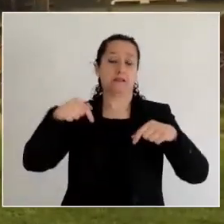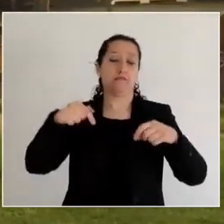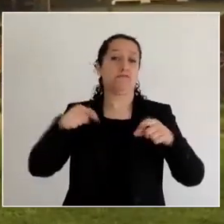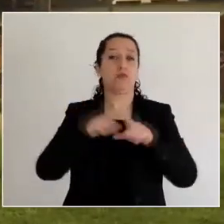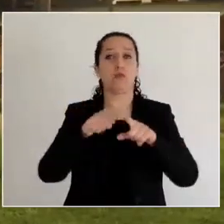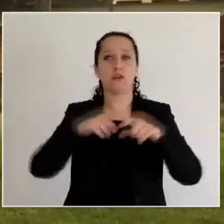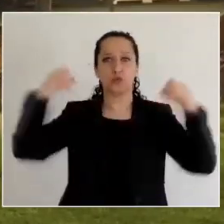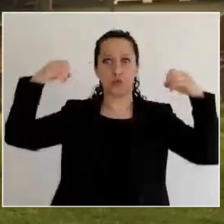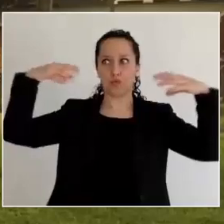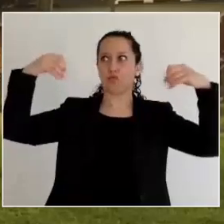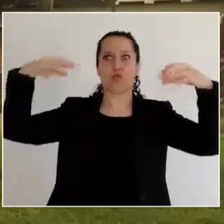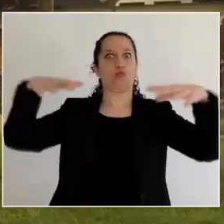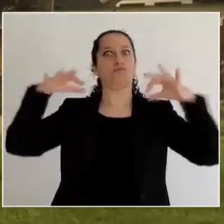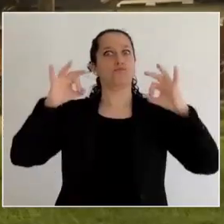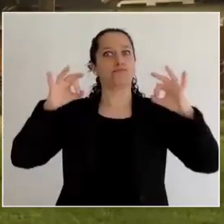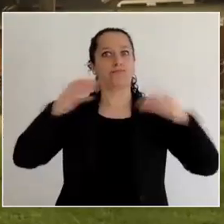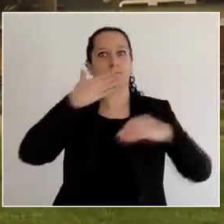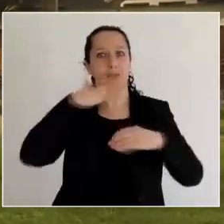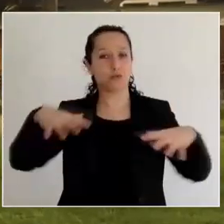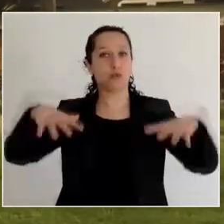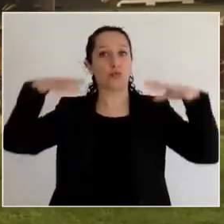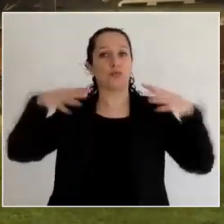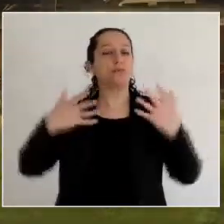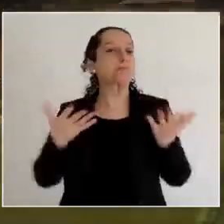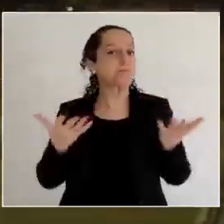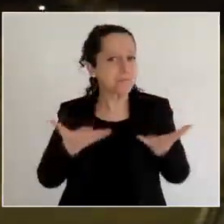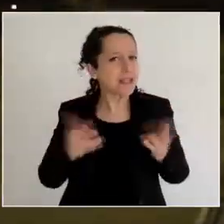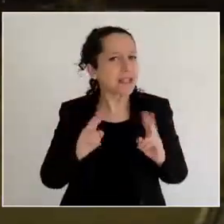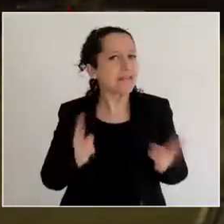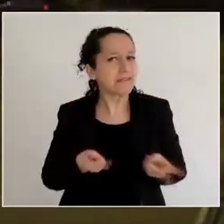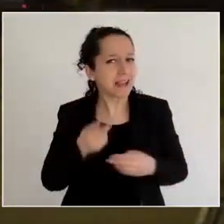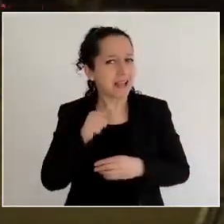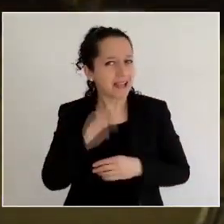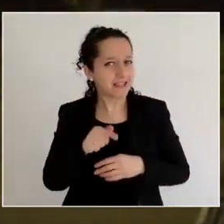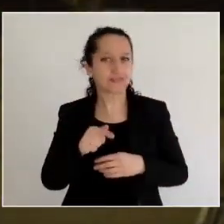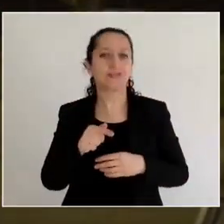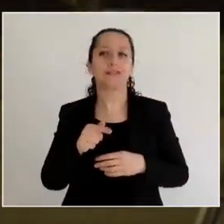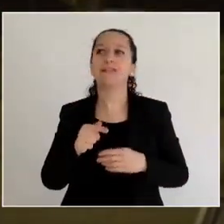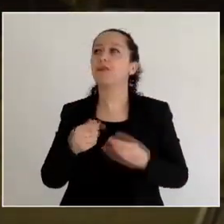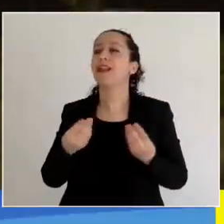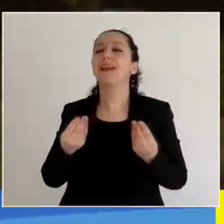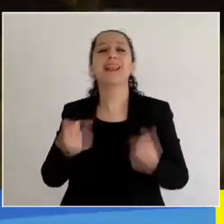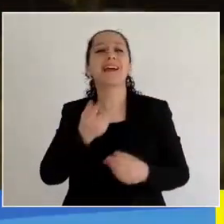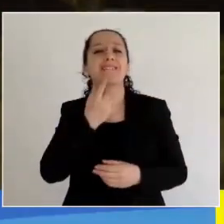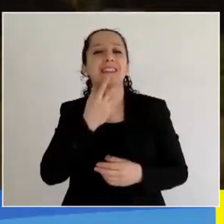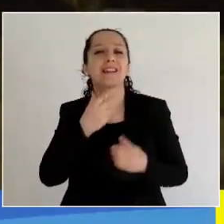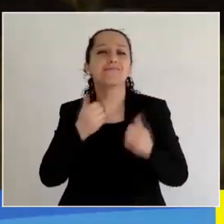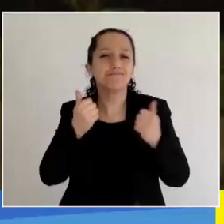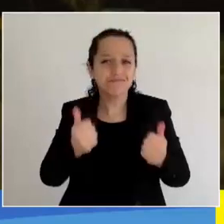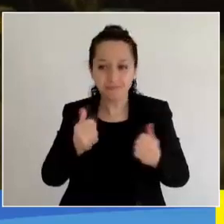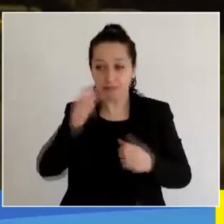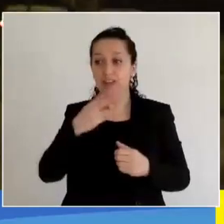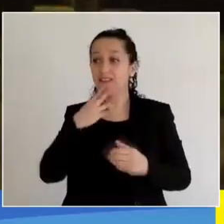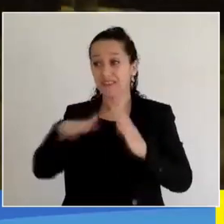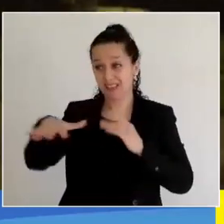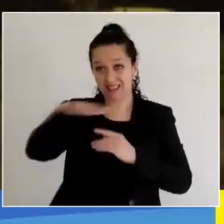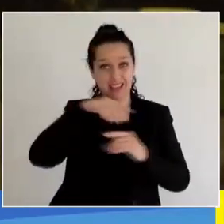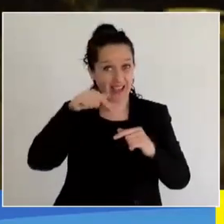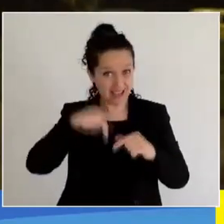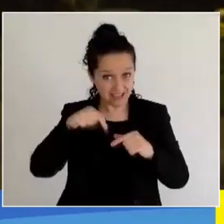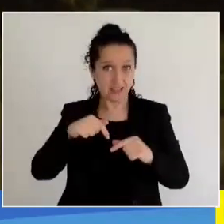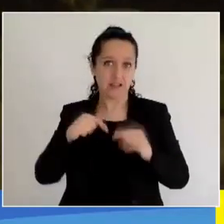una mejor iluminación, sino que también todo lo que significa esto en la calidad de vida de cada uno de los vecinos y vecinas del sector Los